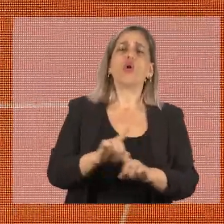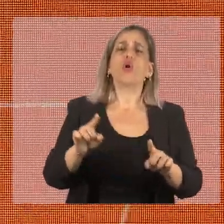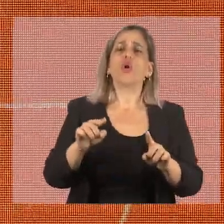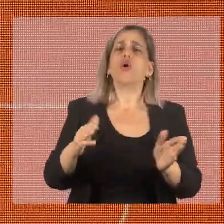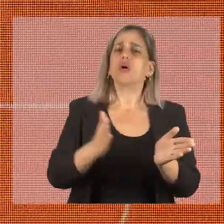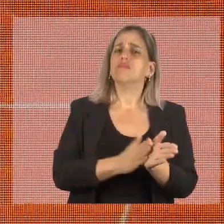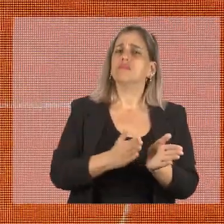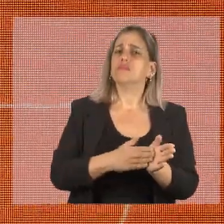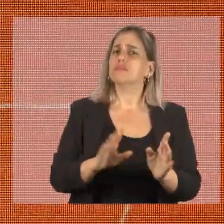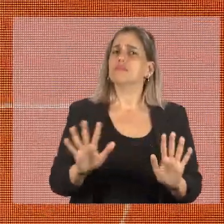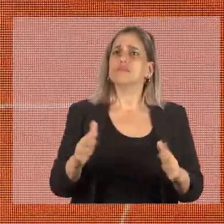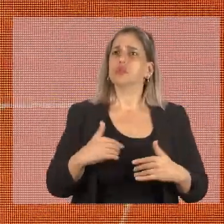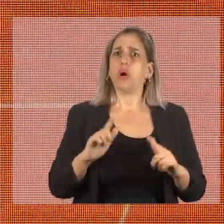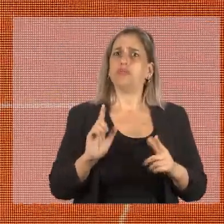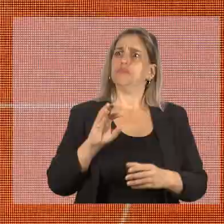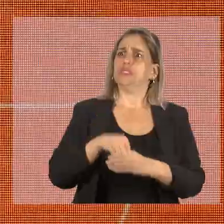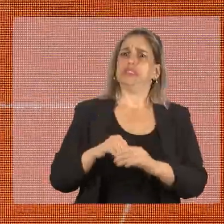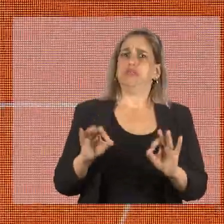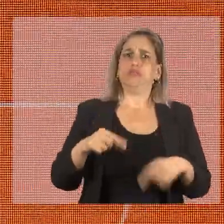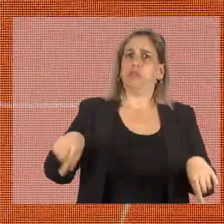tenía nada que objetar.